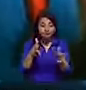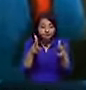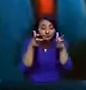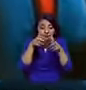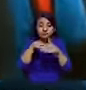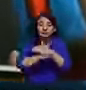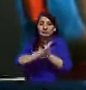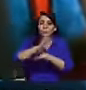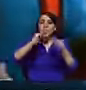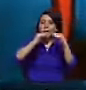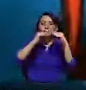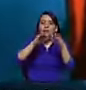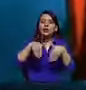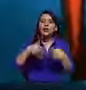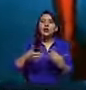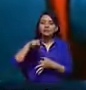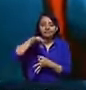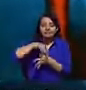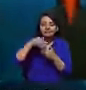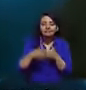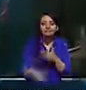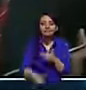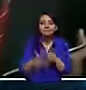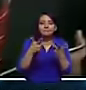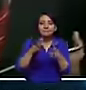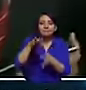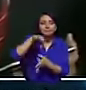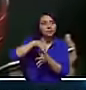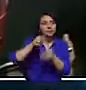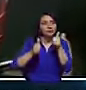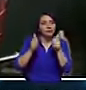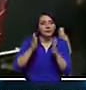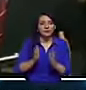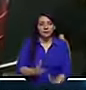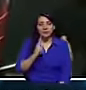sus hogares de cómo se está desarrollando y el voto de los candidatos presidenciales.